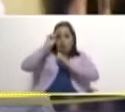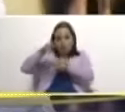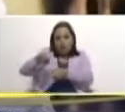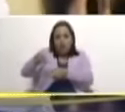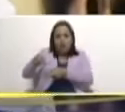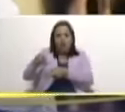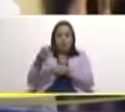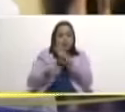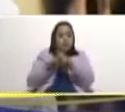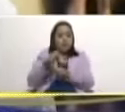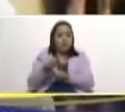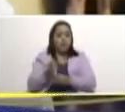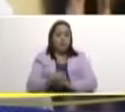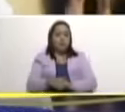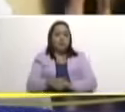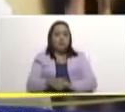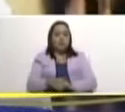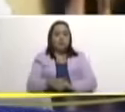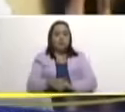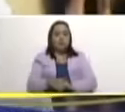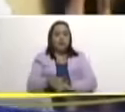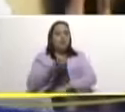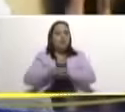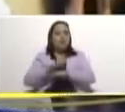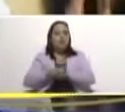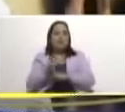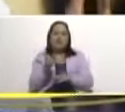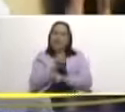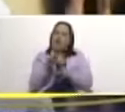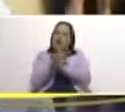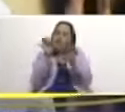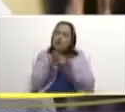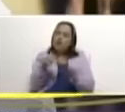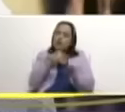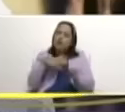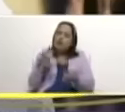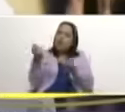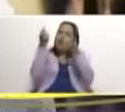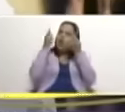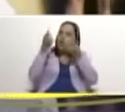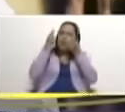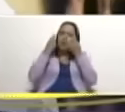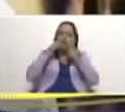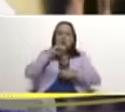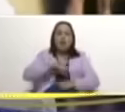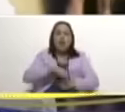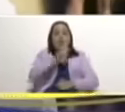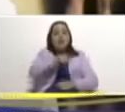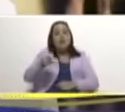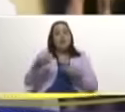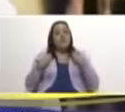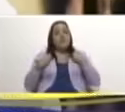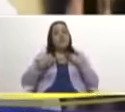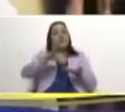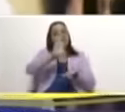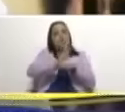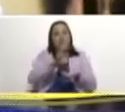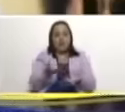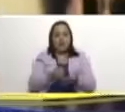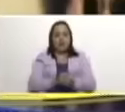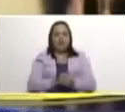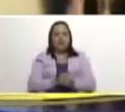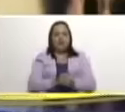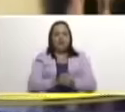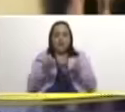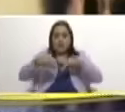porque no es precisamente la forma en que nos formamos nosotros, los citadinos, los caraqueños.